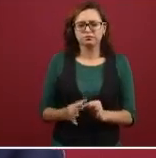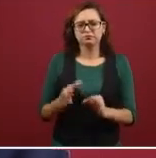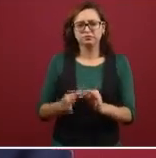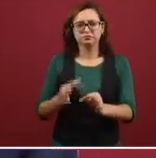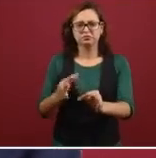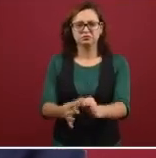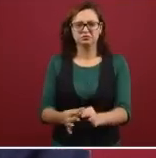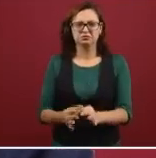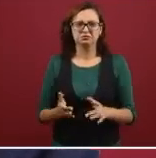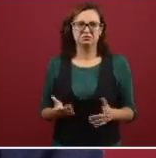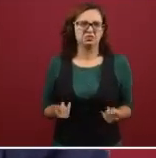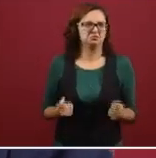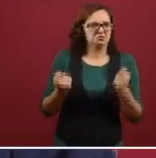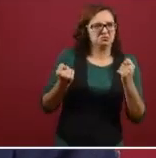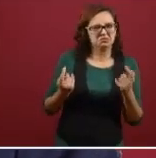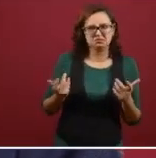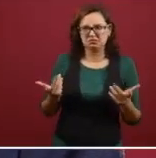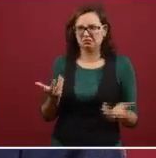balandronadas.